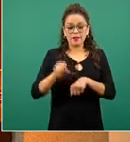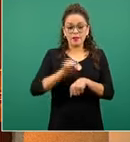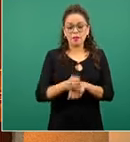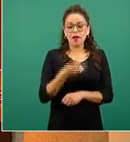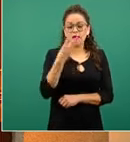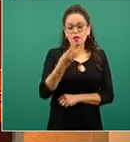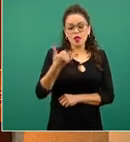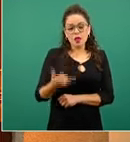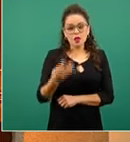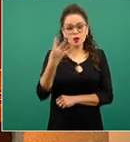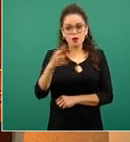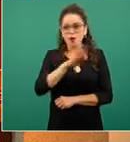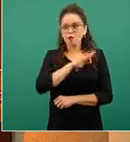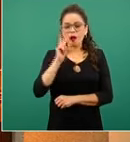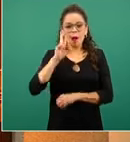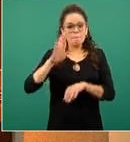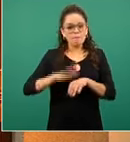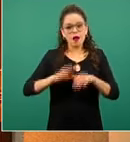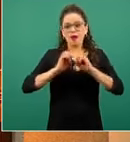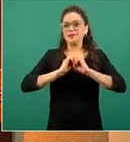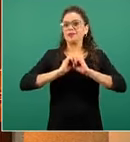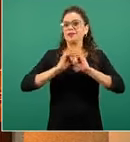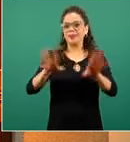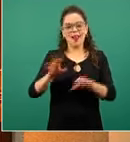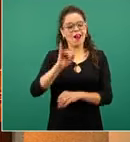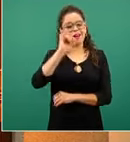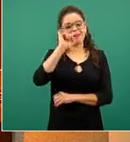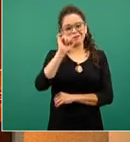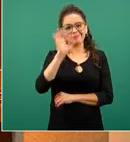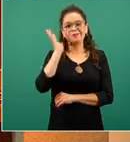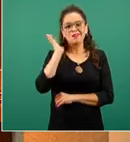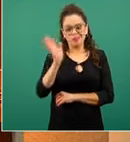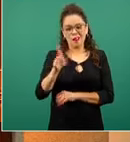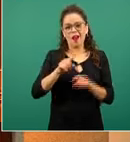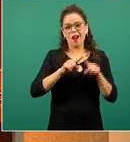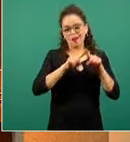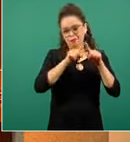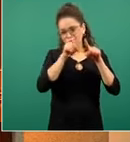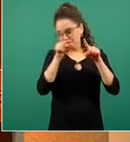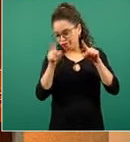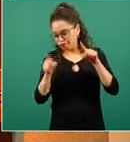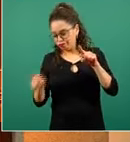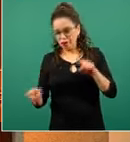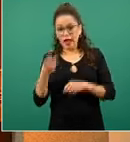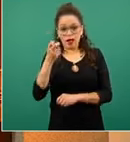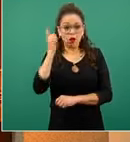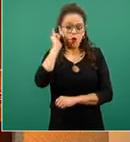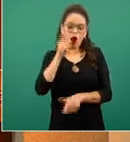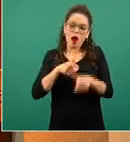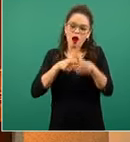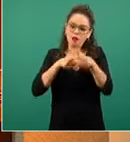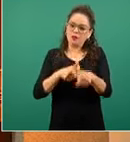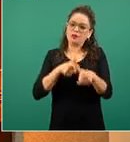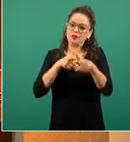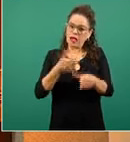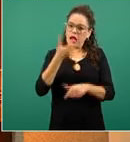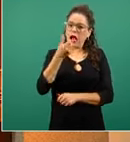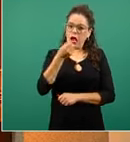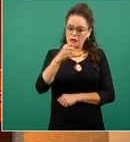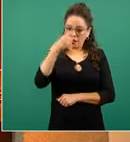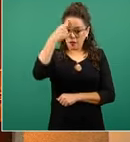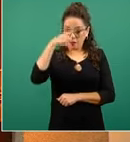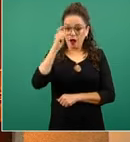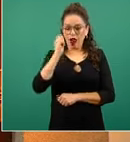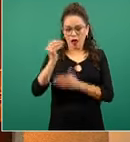tendencia es todavía mucho más clara. Obviamente que esta tendencia se mantenga, que la reducción